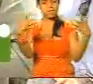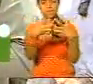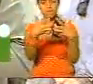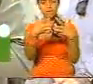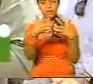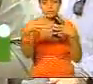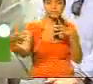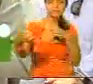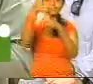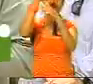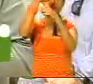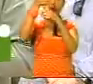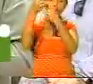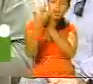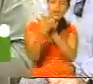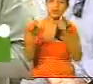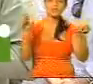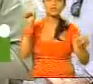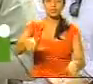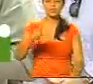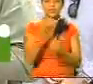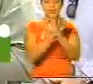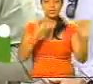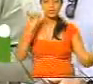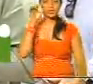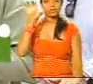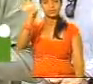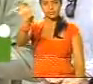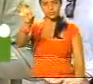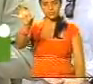libertad y la independencia de nuestro pueblo.